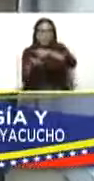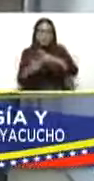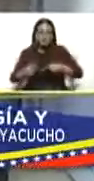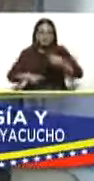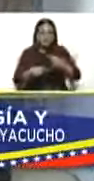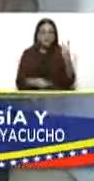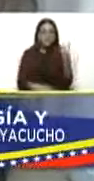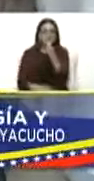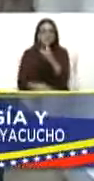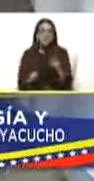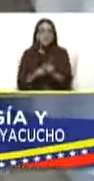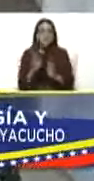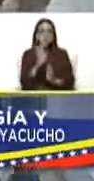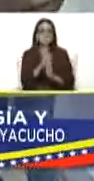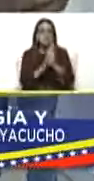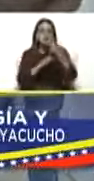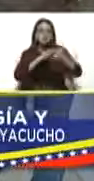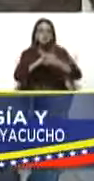avanzado.